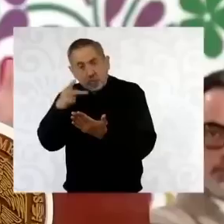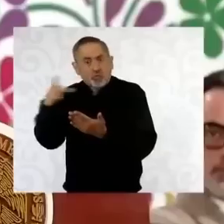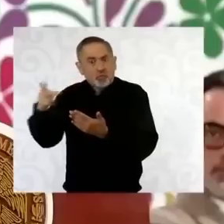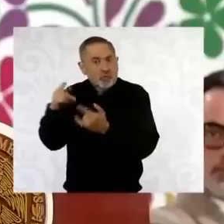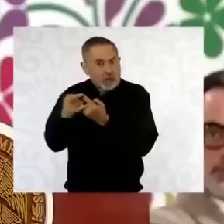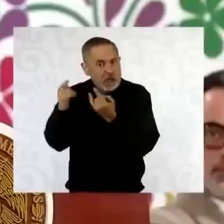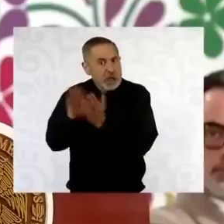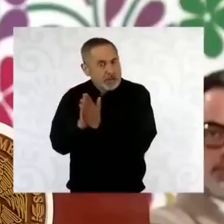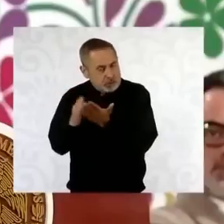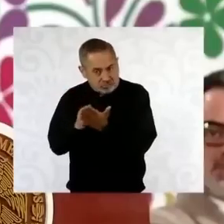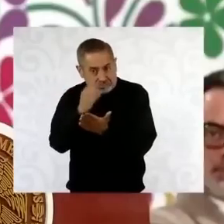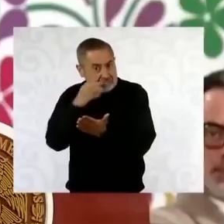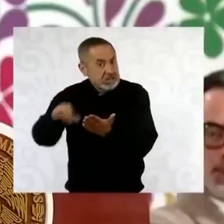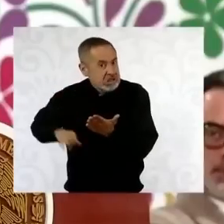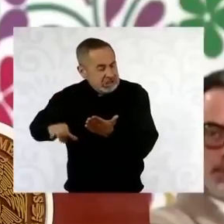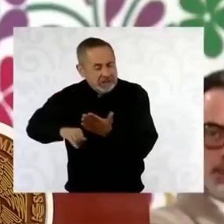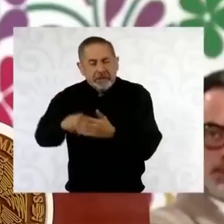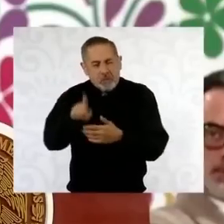interesantes.